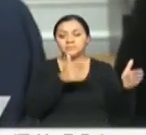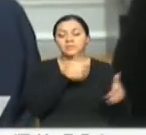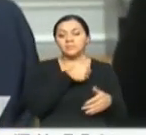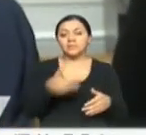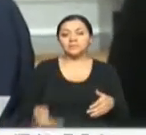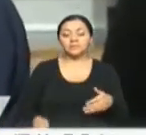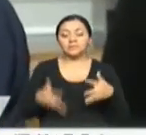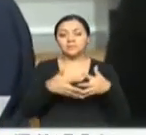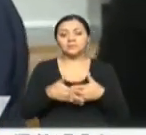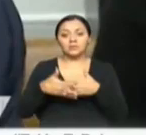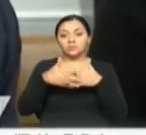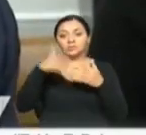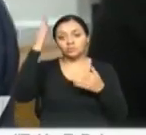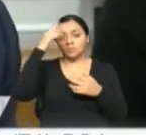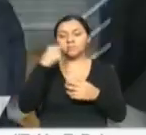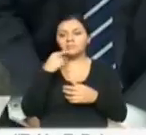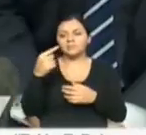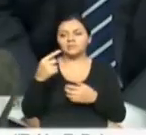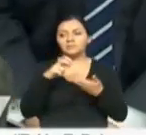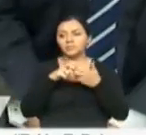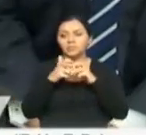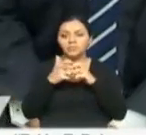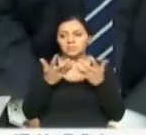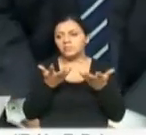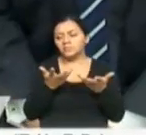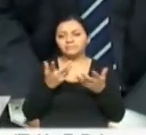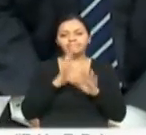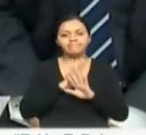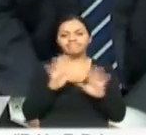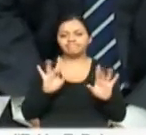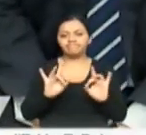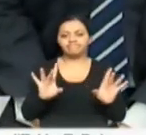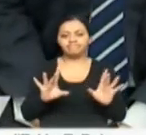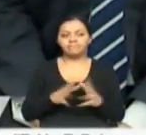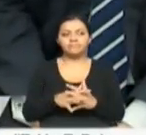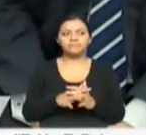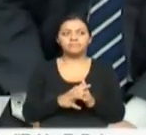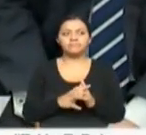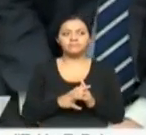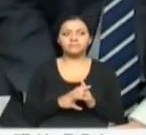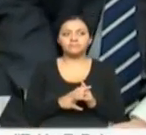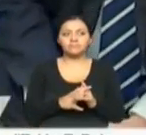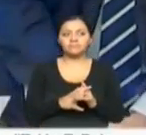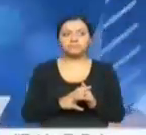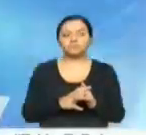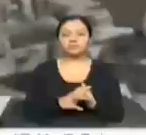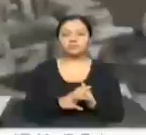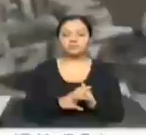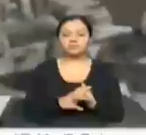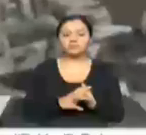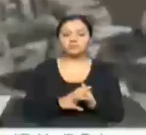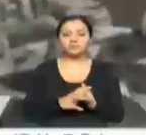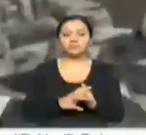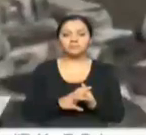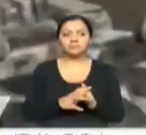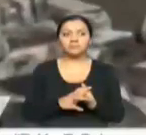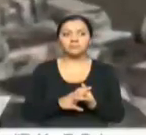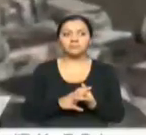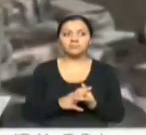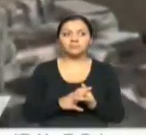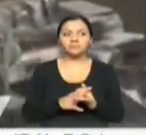presidente estadounidense calificó el suceso como algo terrible. We're going to be friends for a long, long period of time.